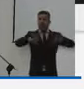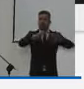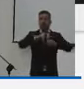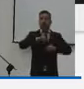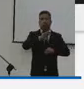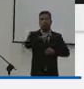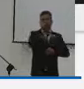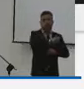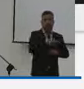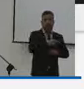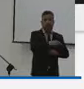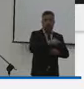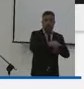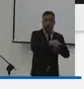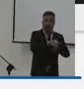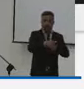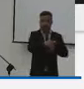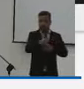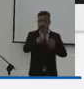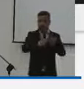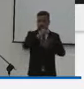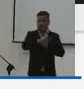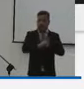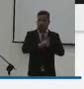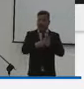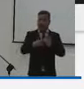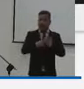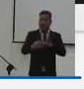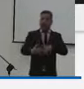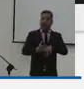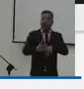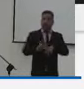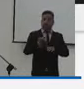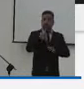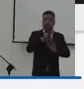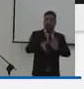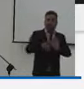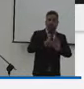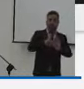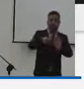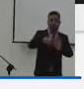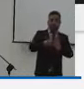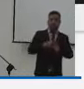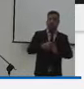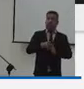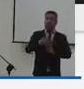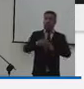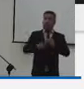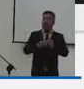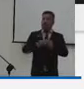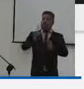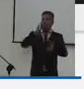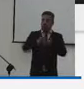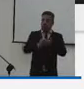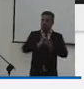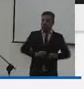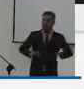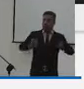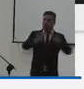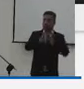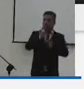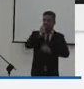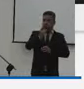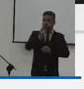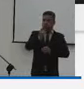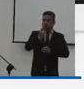presente estos municipios y allí en el proyecto de ley lo estipula también me parece muy importante e interesante